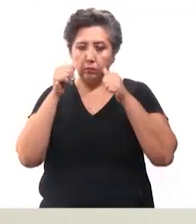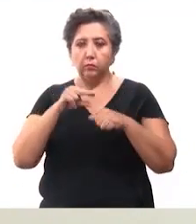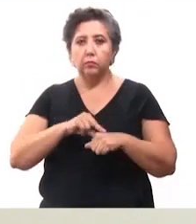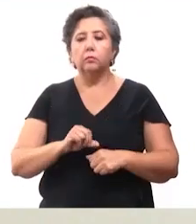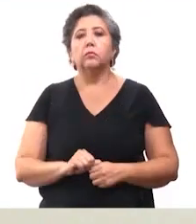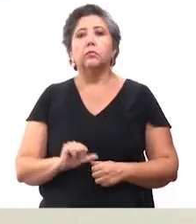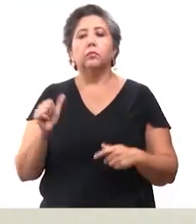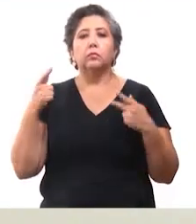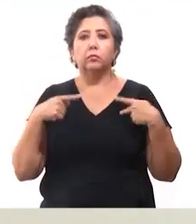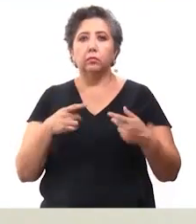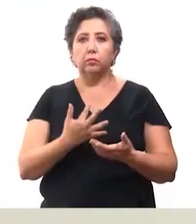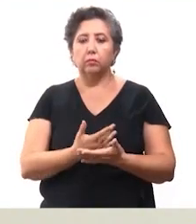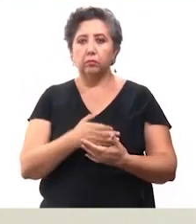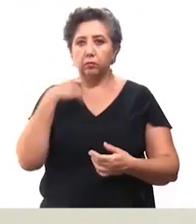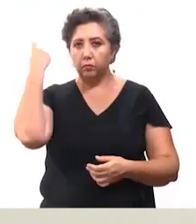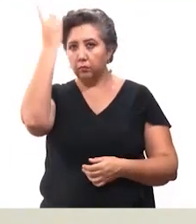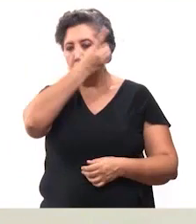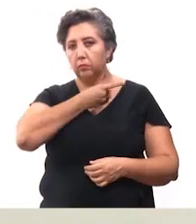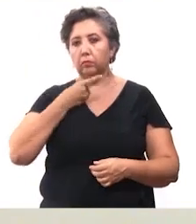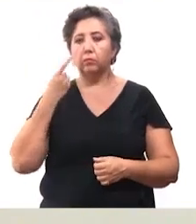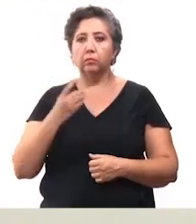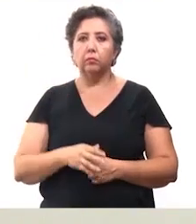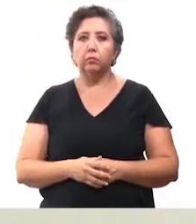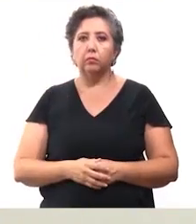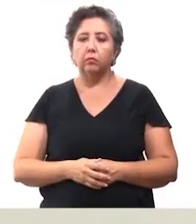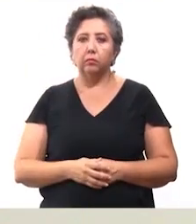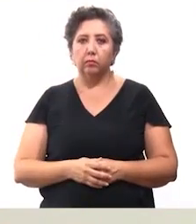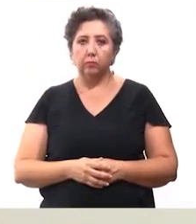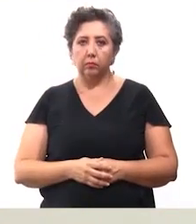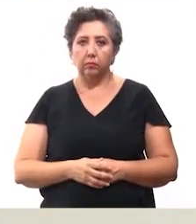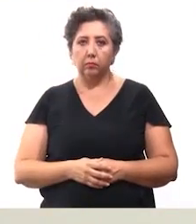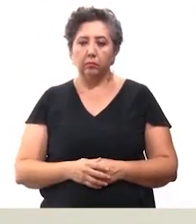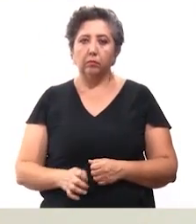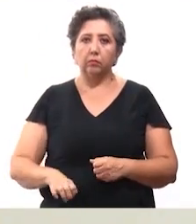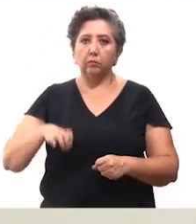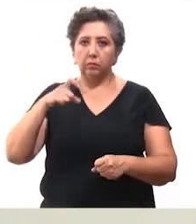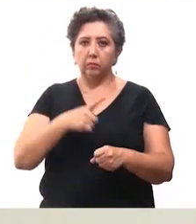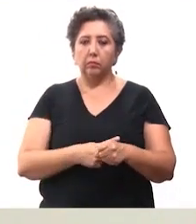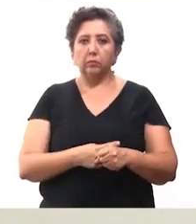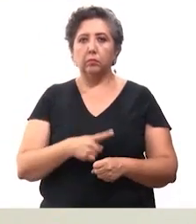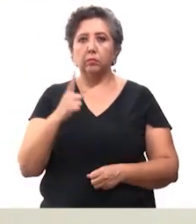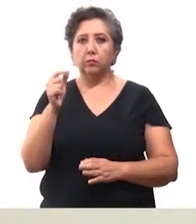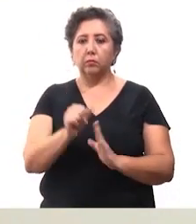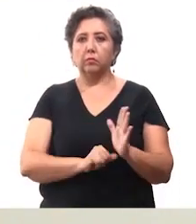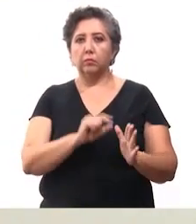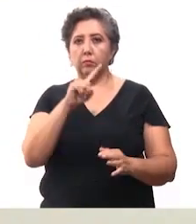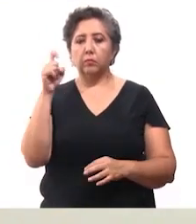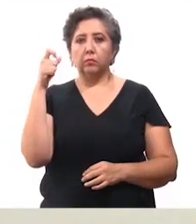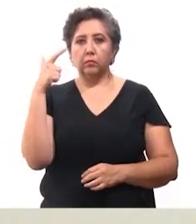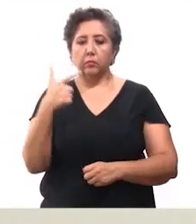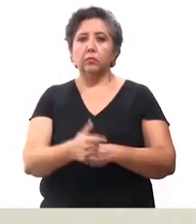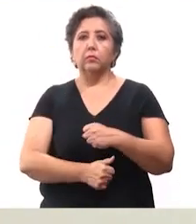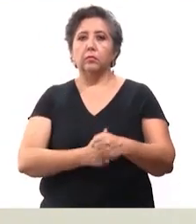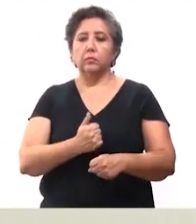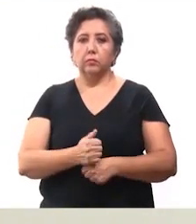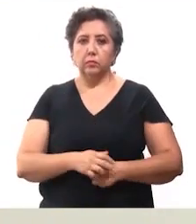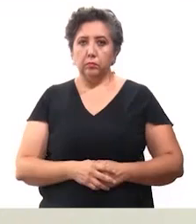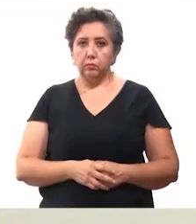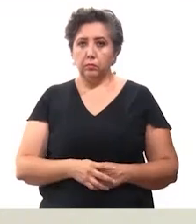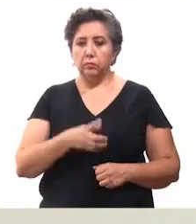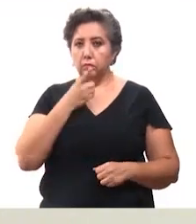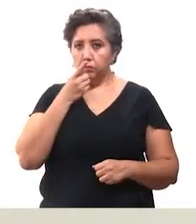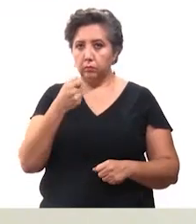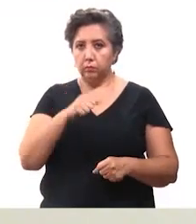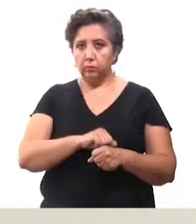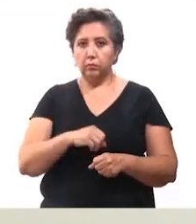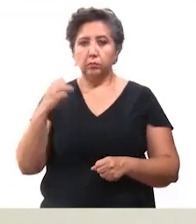total. Hay otros pacientes a la espera de diagnóstico. El rango de edad de los casos es de 1 mes a 107 años.